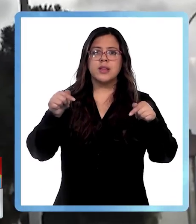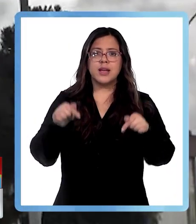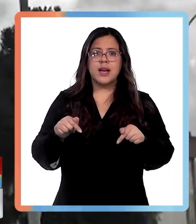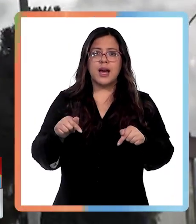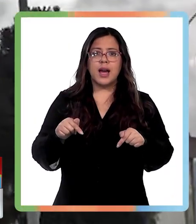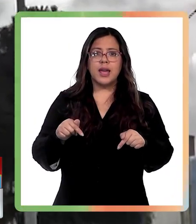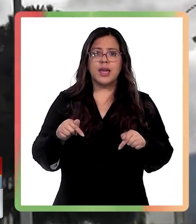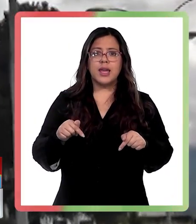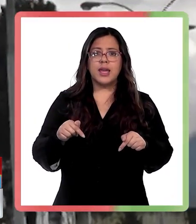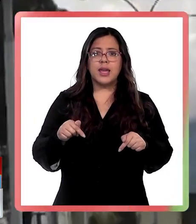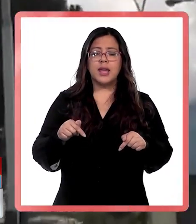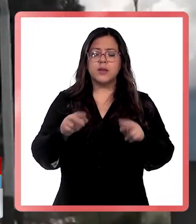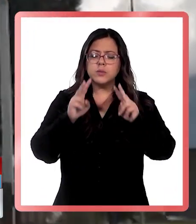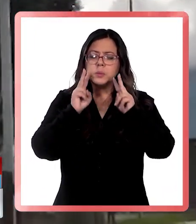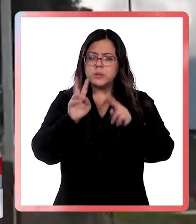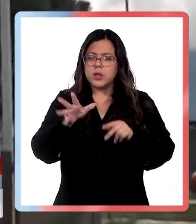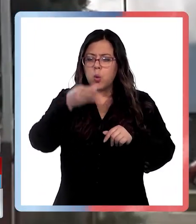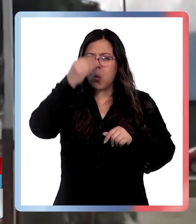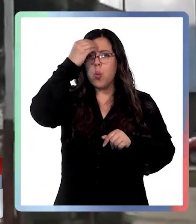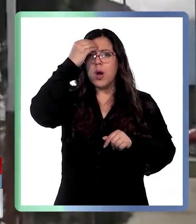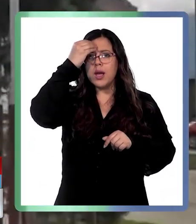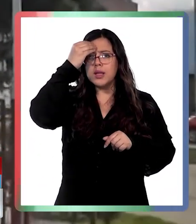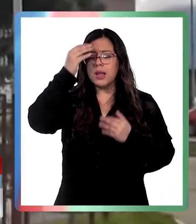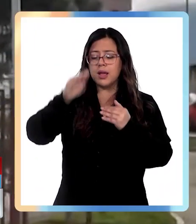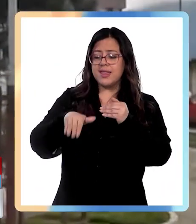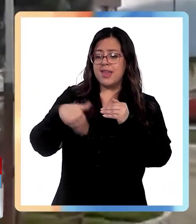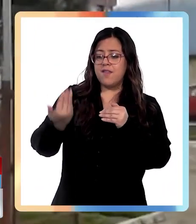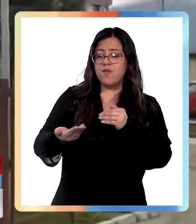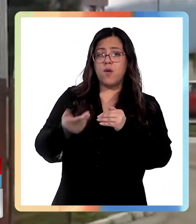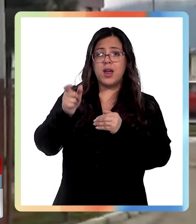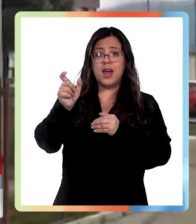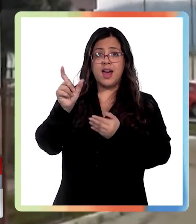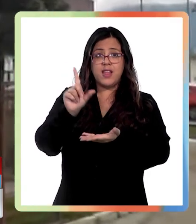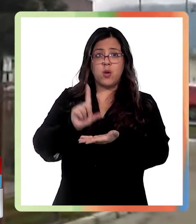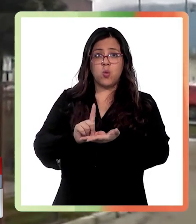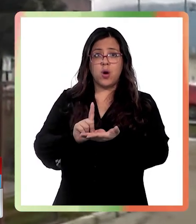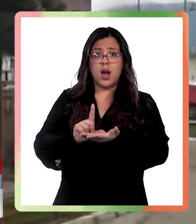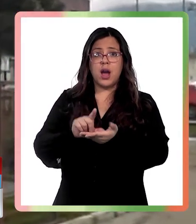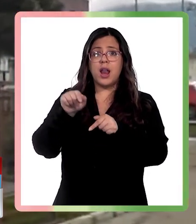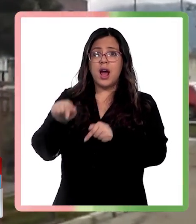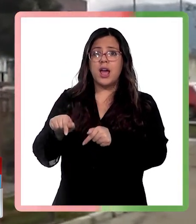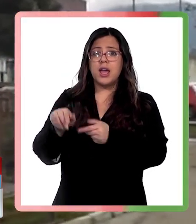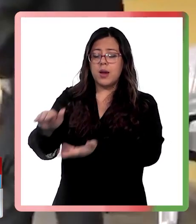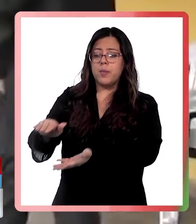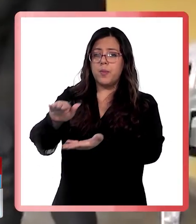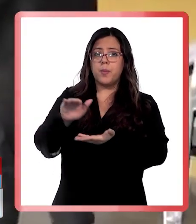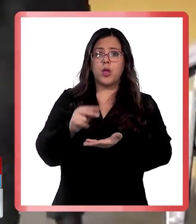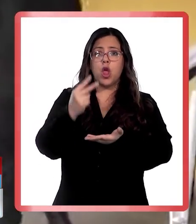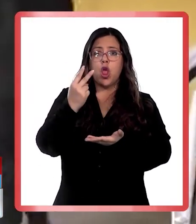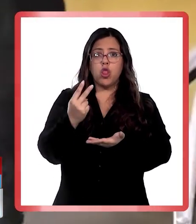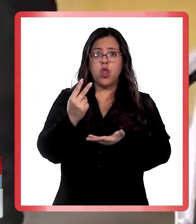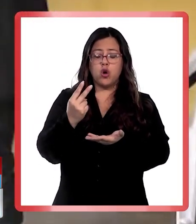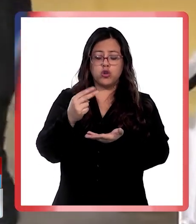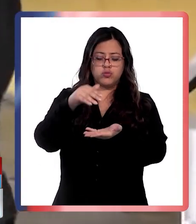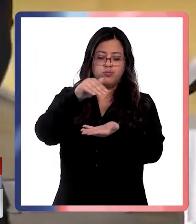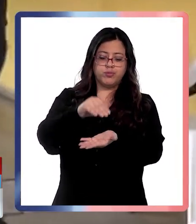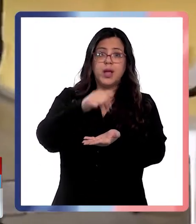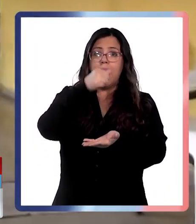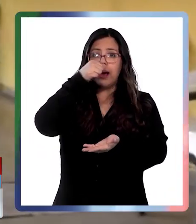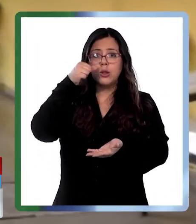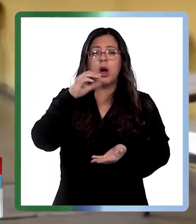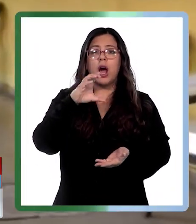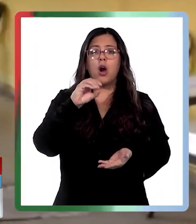penitenciario, la OSI se percató que desde el exterior del penal el efectivo recibía 2 envoltorios con